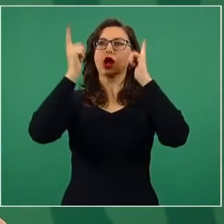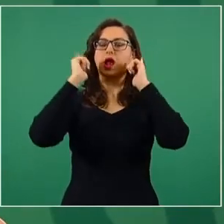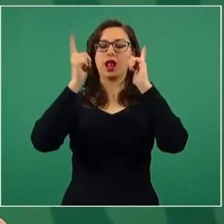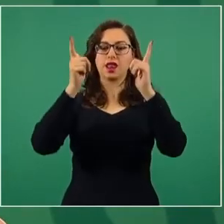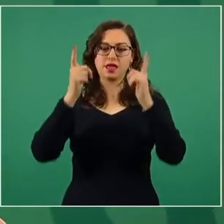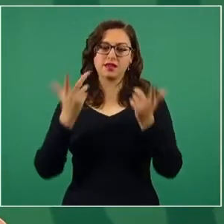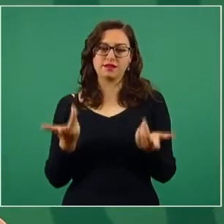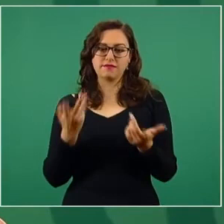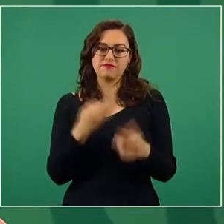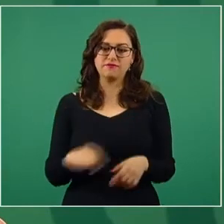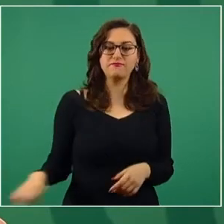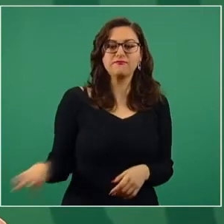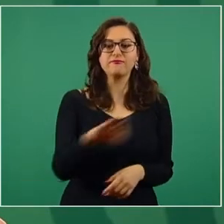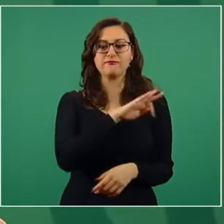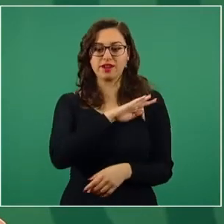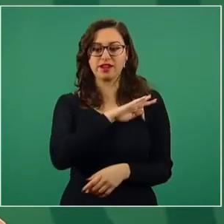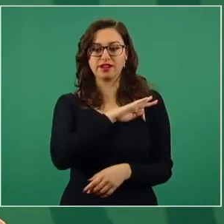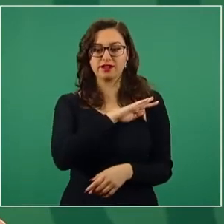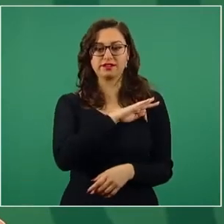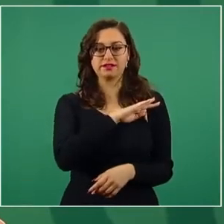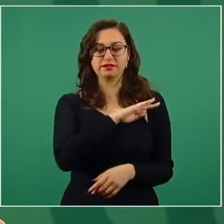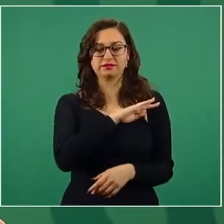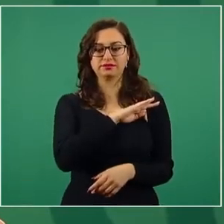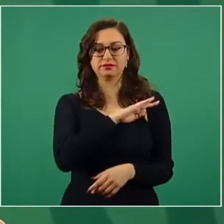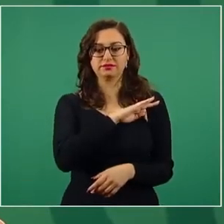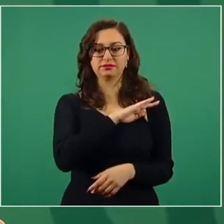que no se cancele